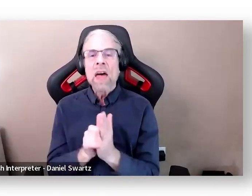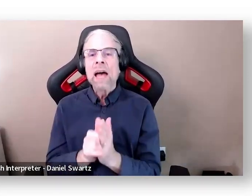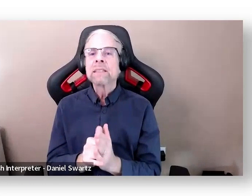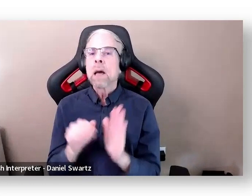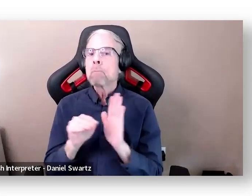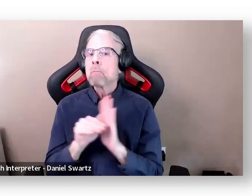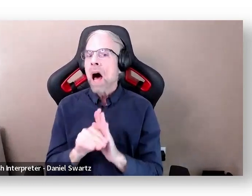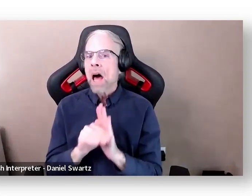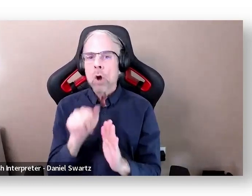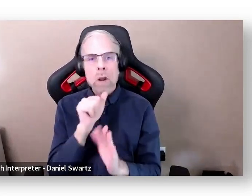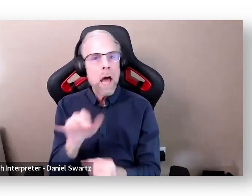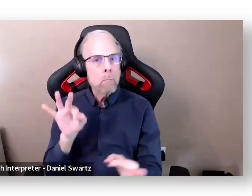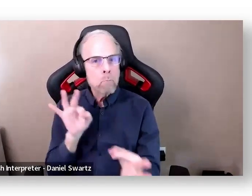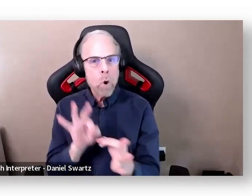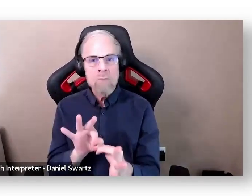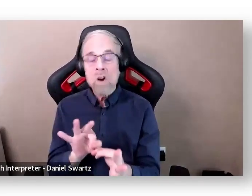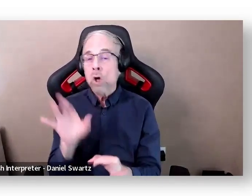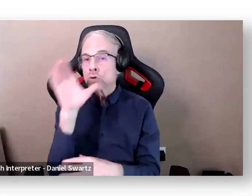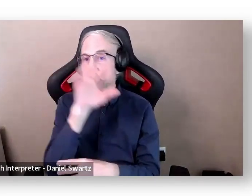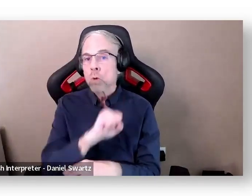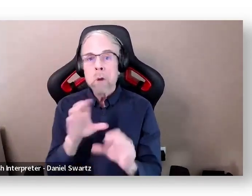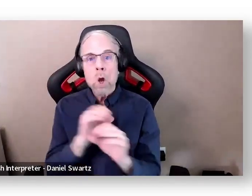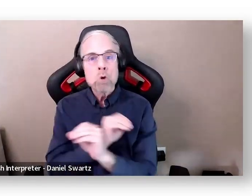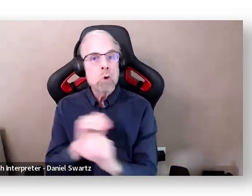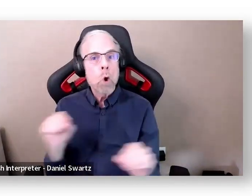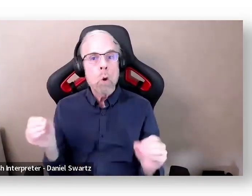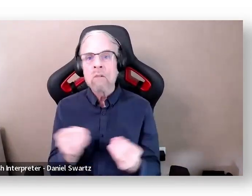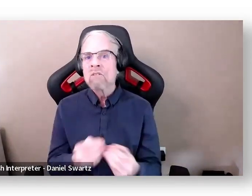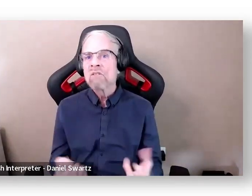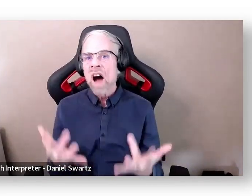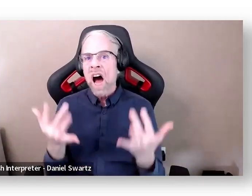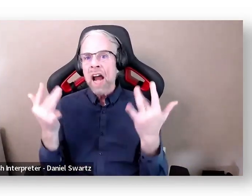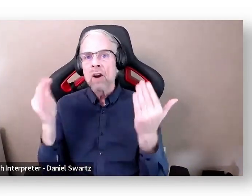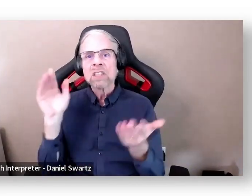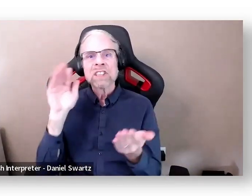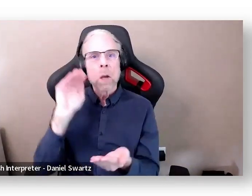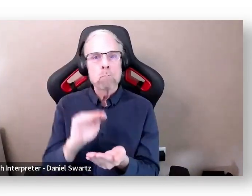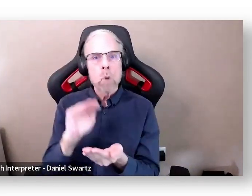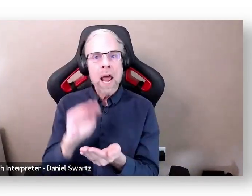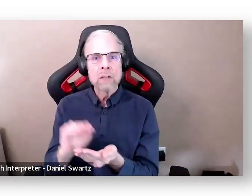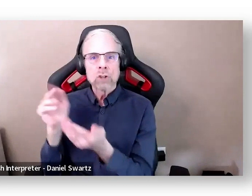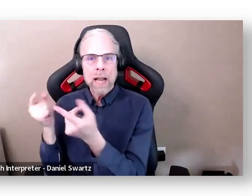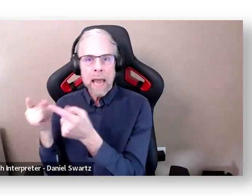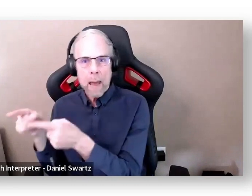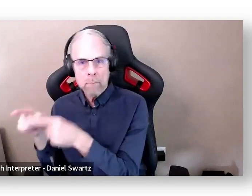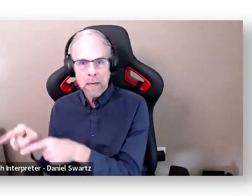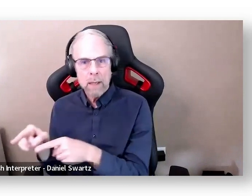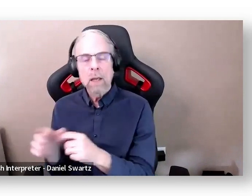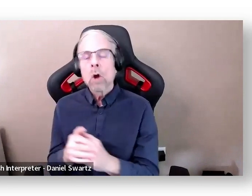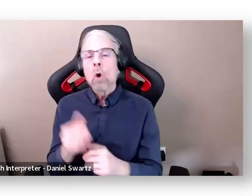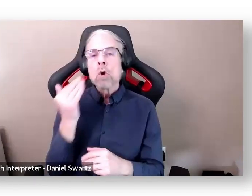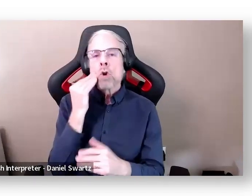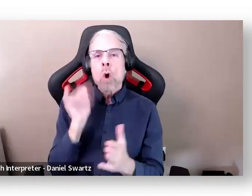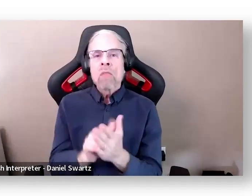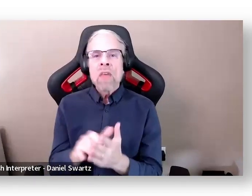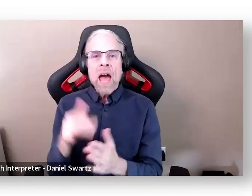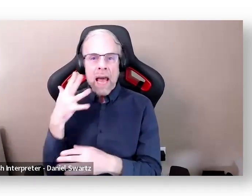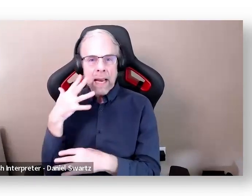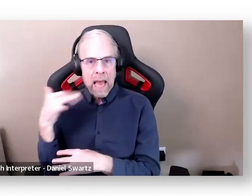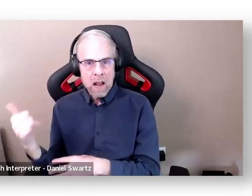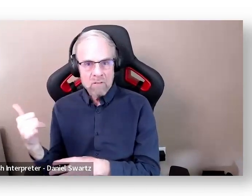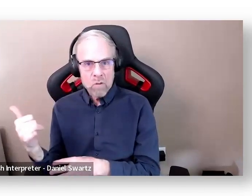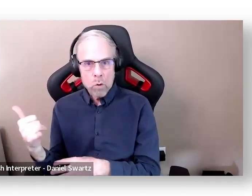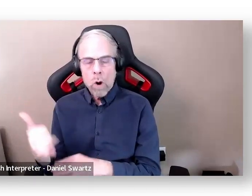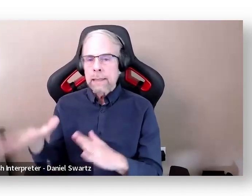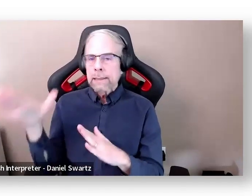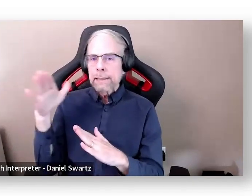El modelado es increíble, pero como les dije, fue modelado y no es perfecto. Eso estaba usando la presunción que no